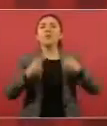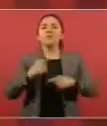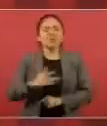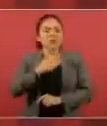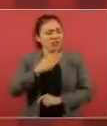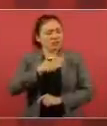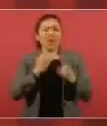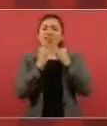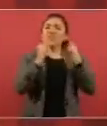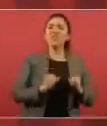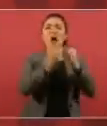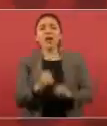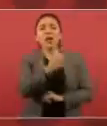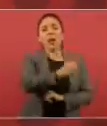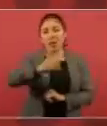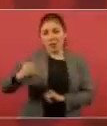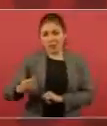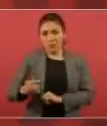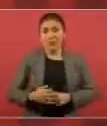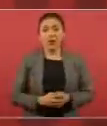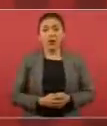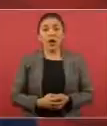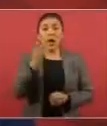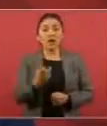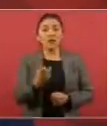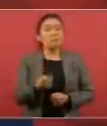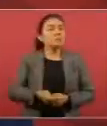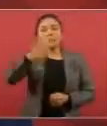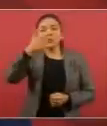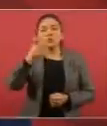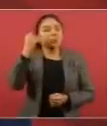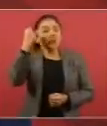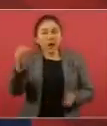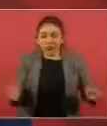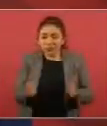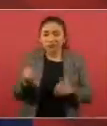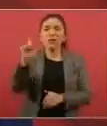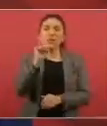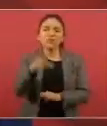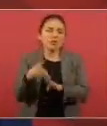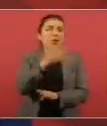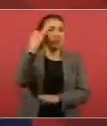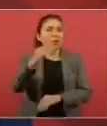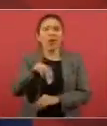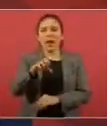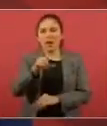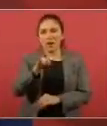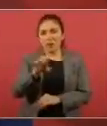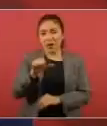que se impulsó en el periodo neoliberal.